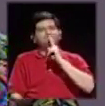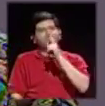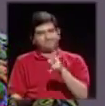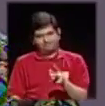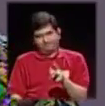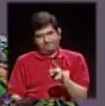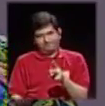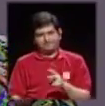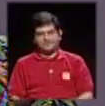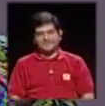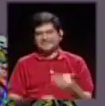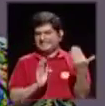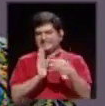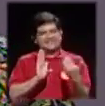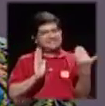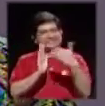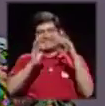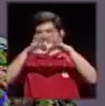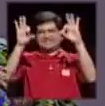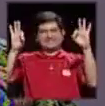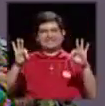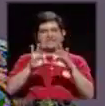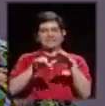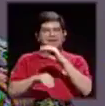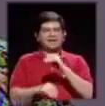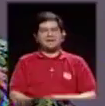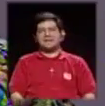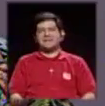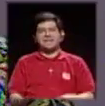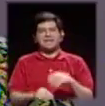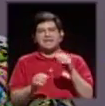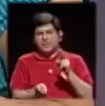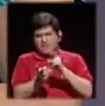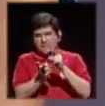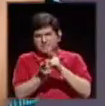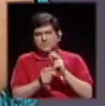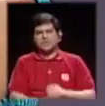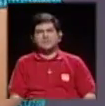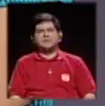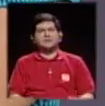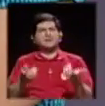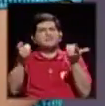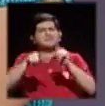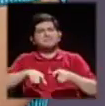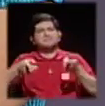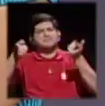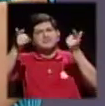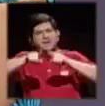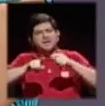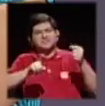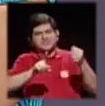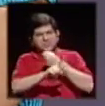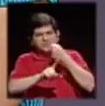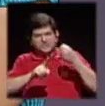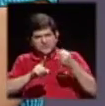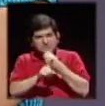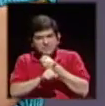definitivamente dañan la imagen y la sexualidad de la mujer. Los casos de